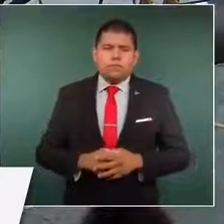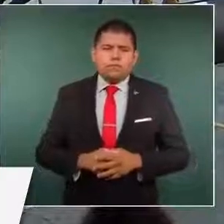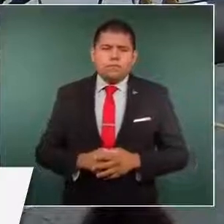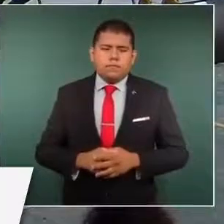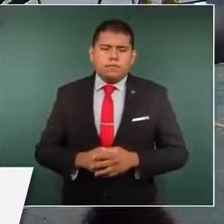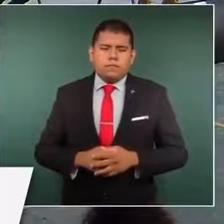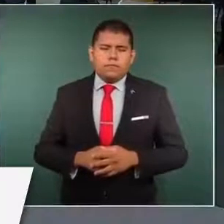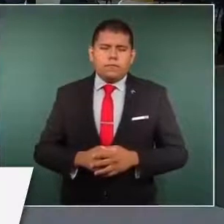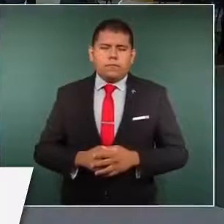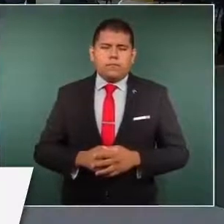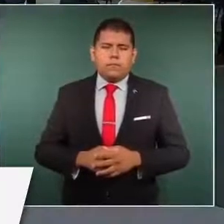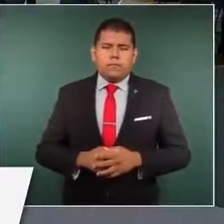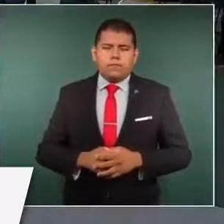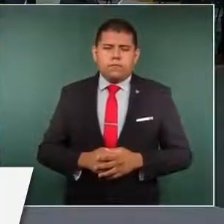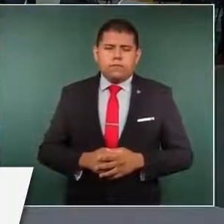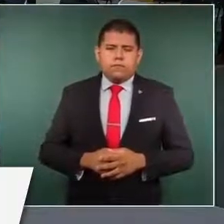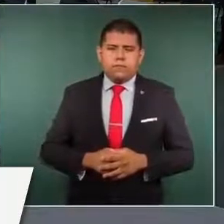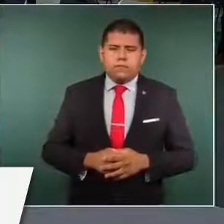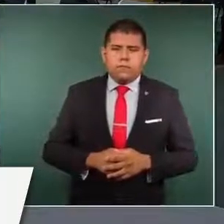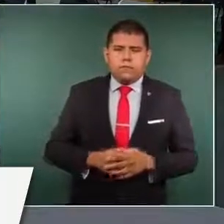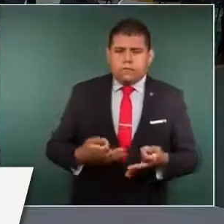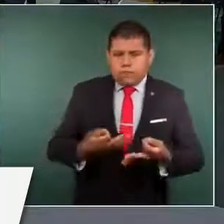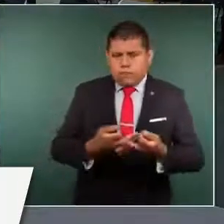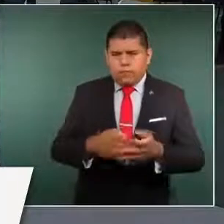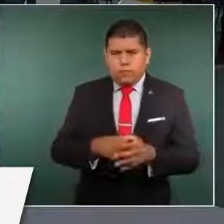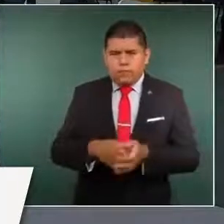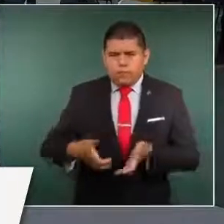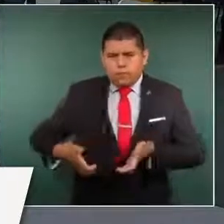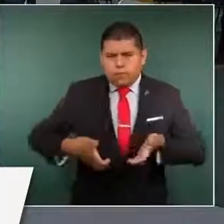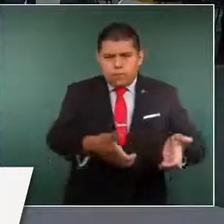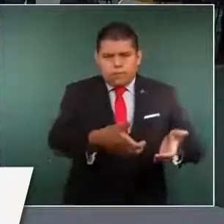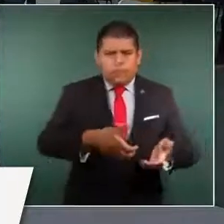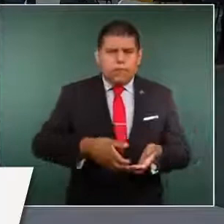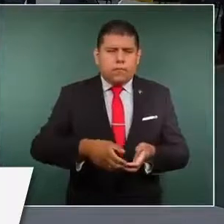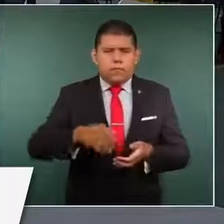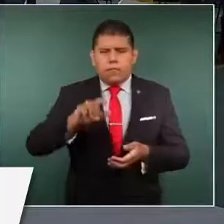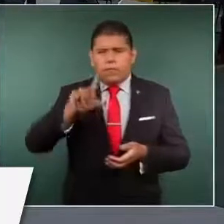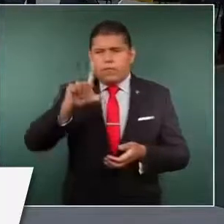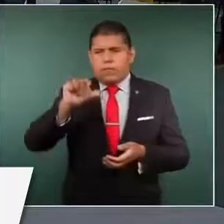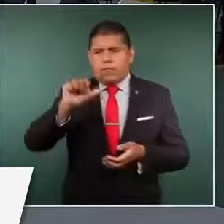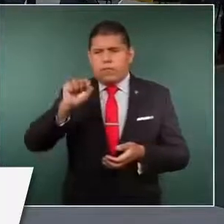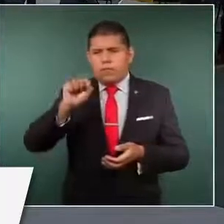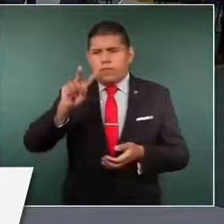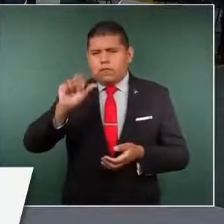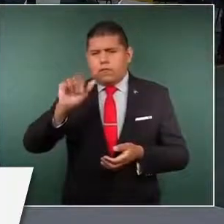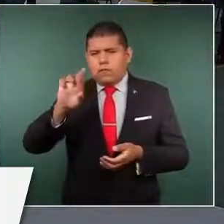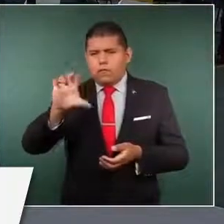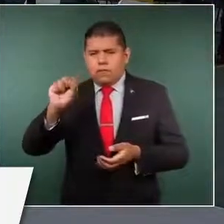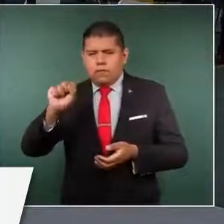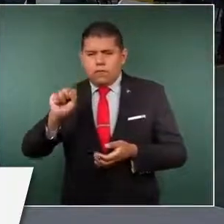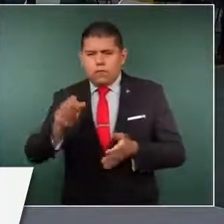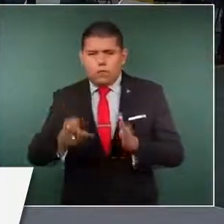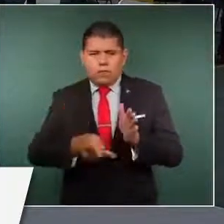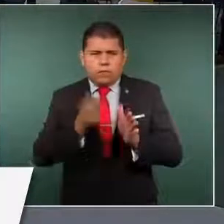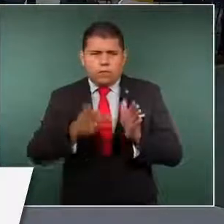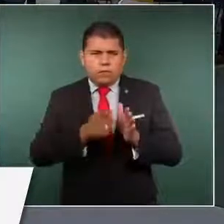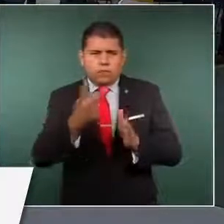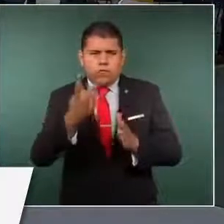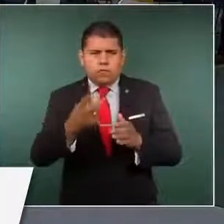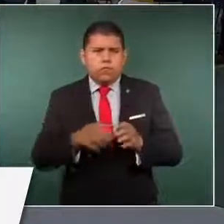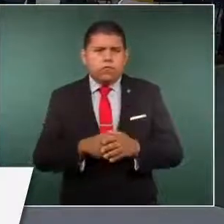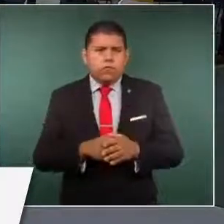término del tramo a Las Varas, de la autopista Compostela a Las Varas, que es el que han dicho dos veces que ya lo va a inaugurar en el sexenio